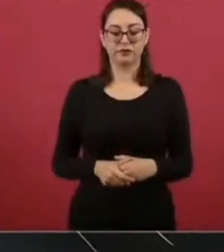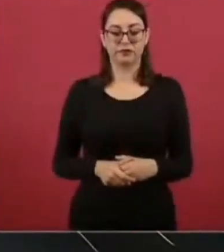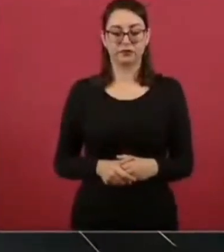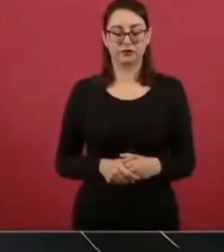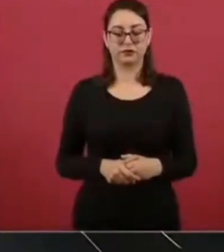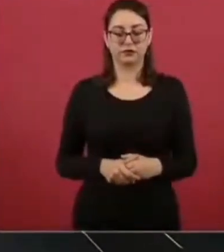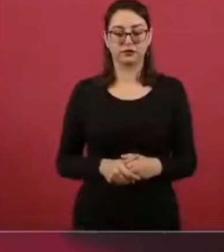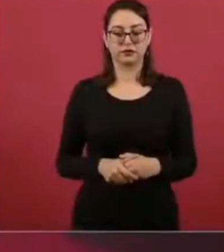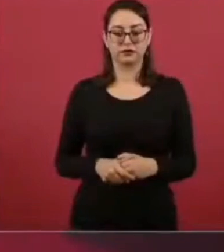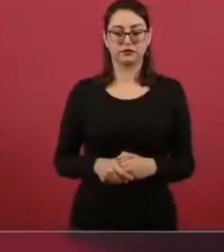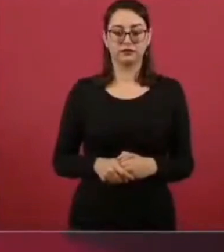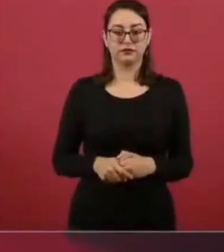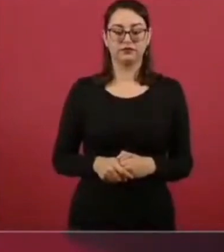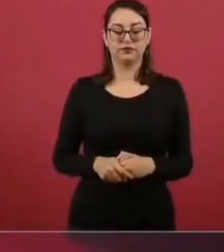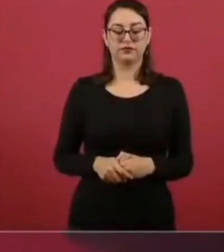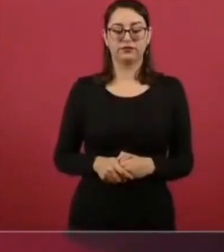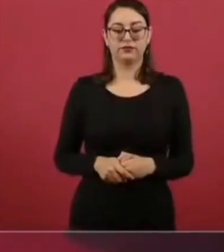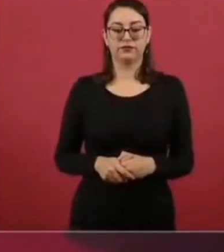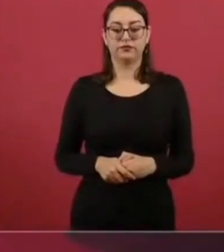van a irse